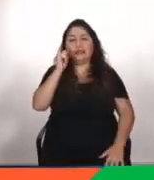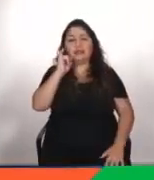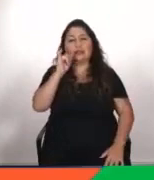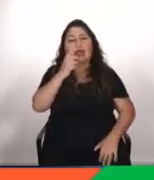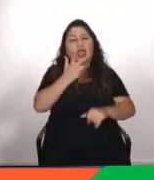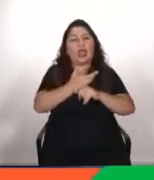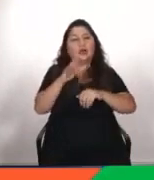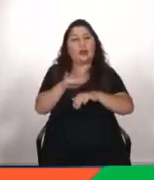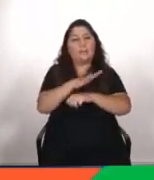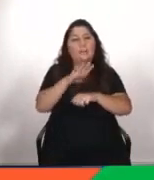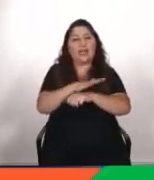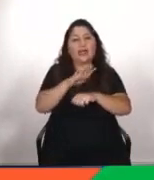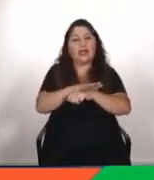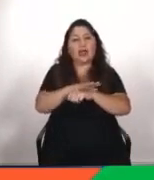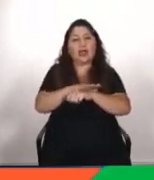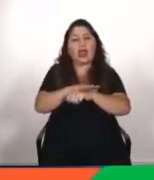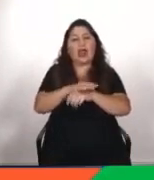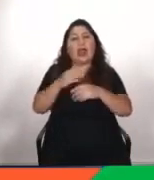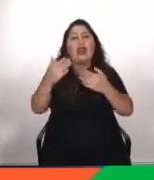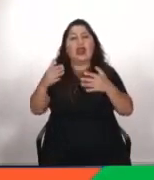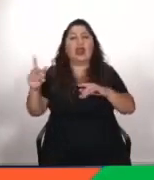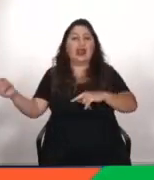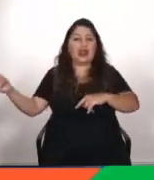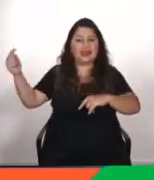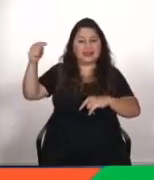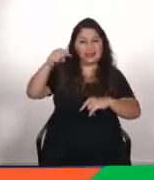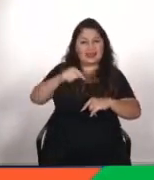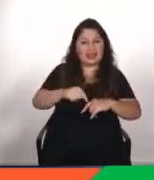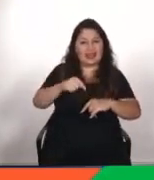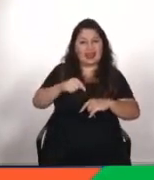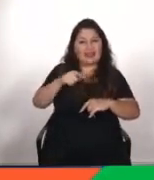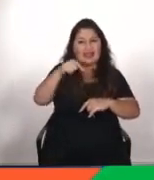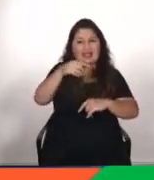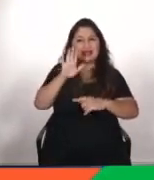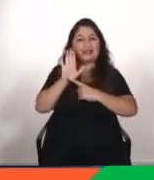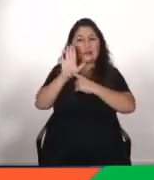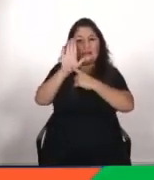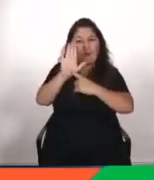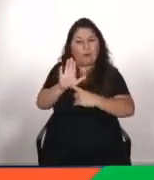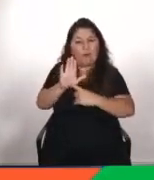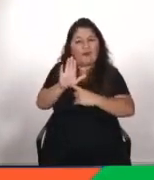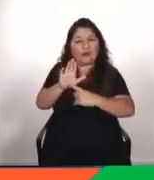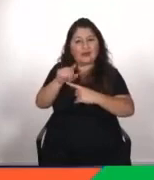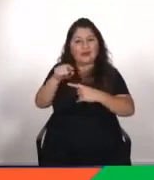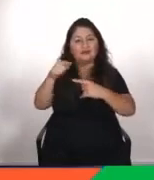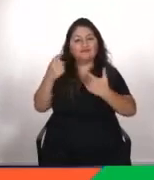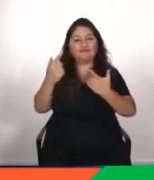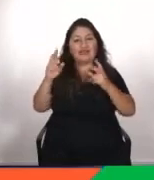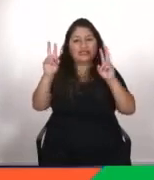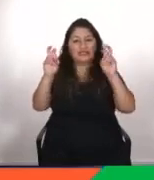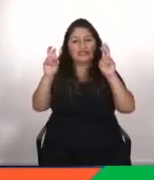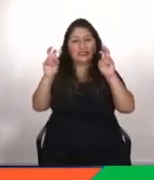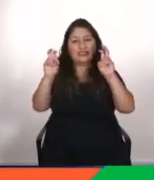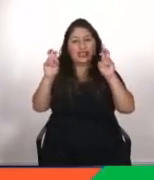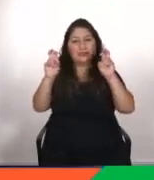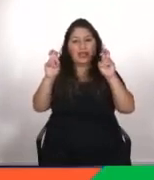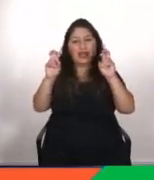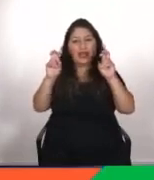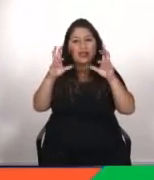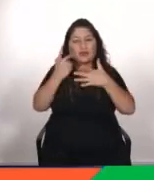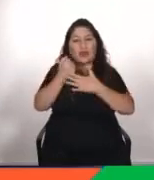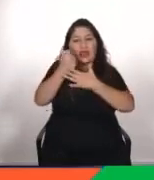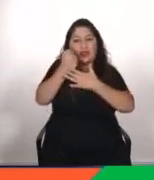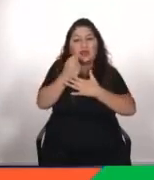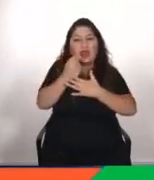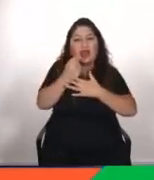que se llama La Llegada, donde se plantea ese dilema, ¿no? Y se plantea en favor de la lingüística, del